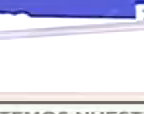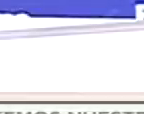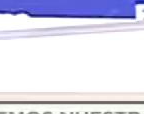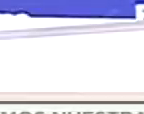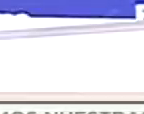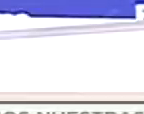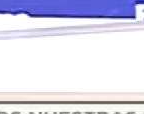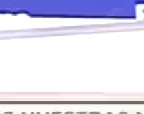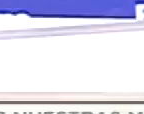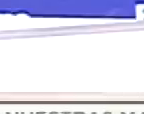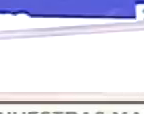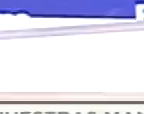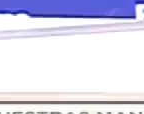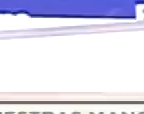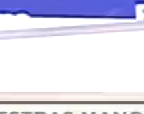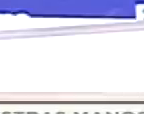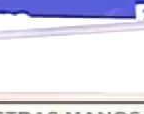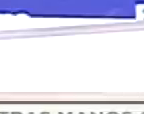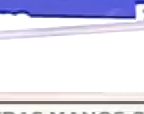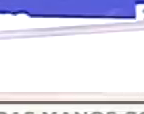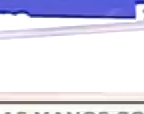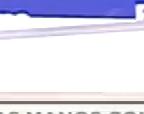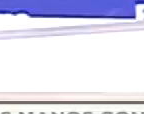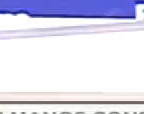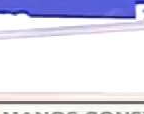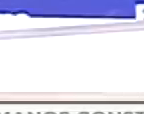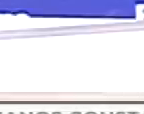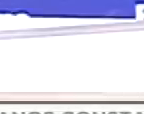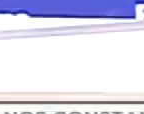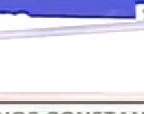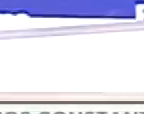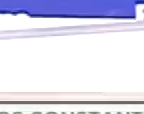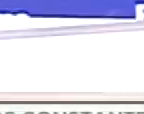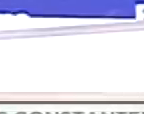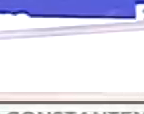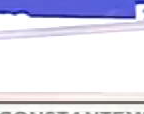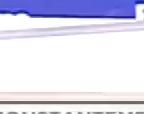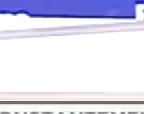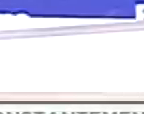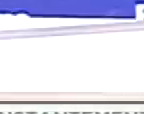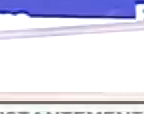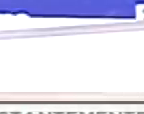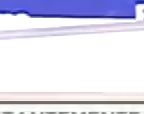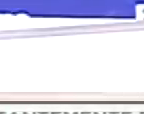era alcalde de lo que existió, la alcaldía mayor.